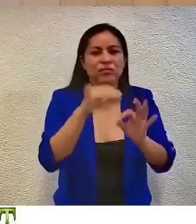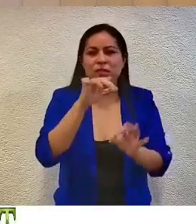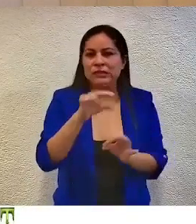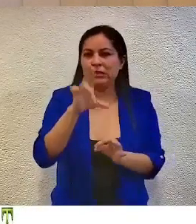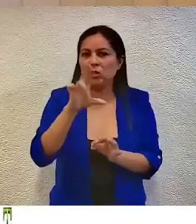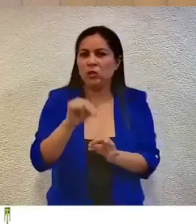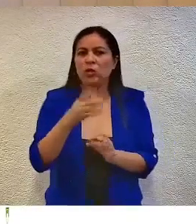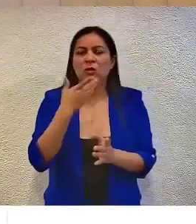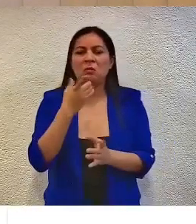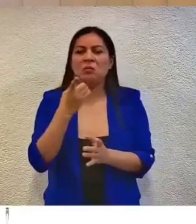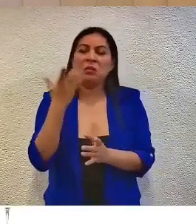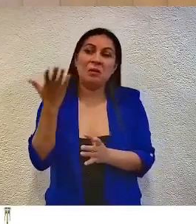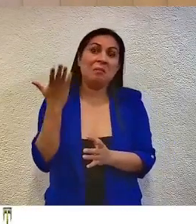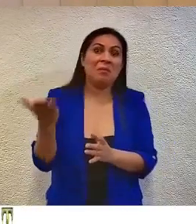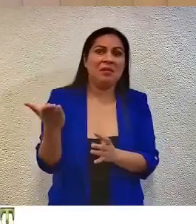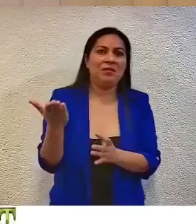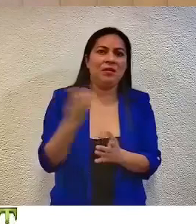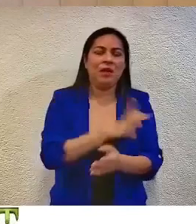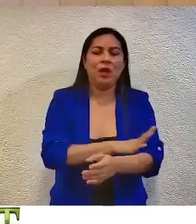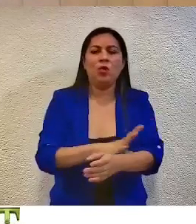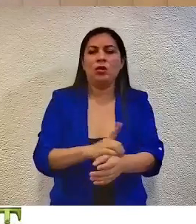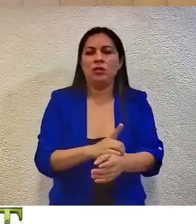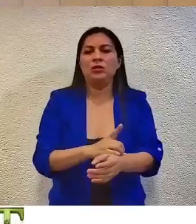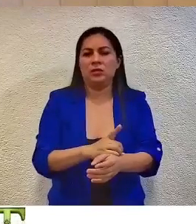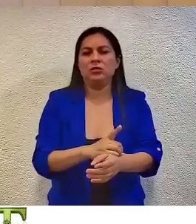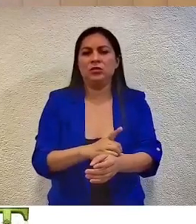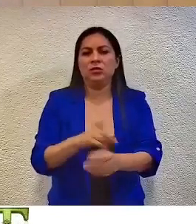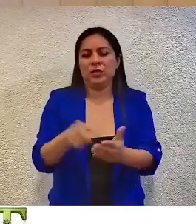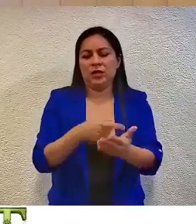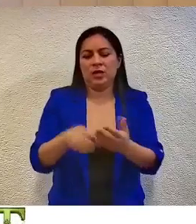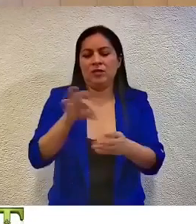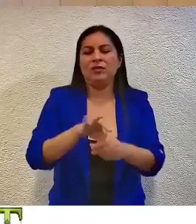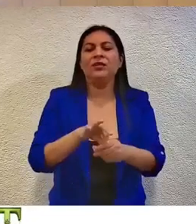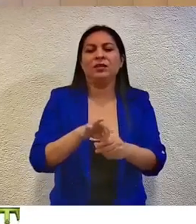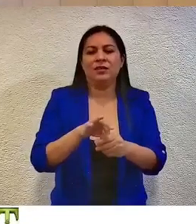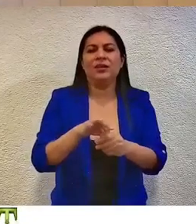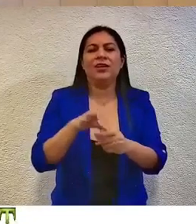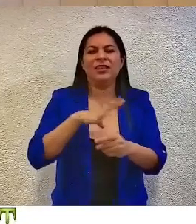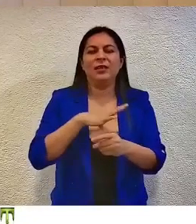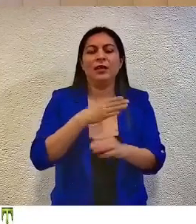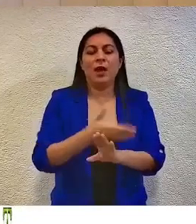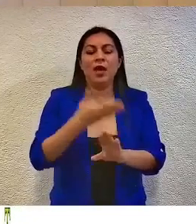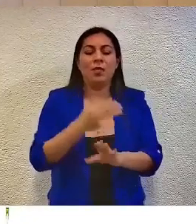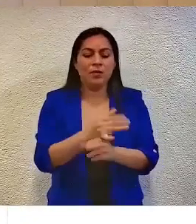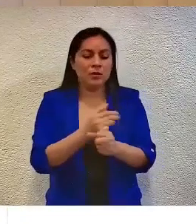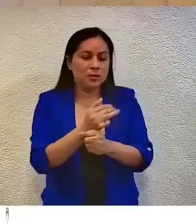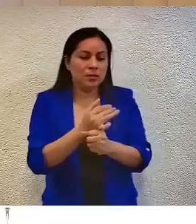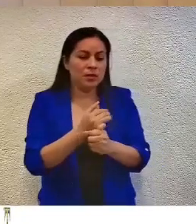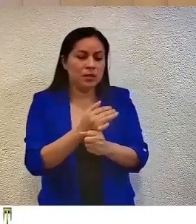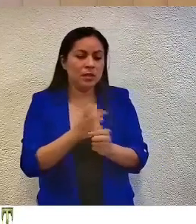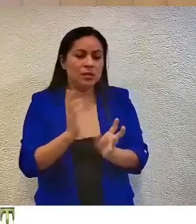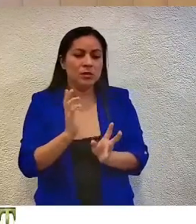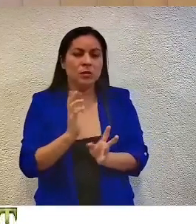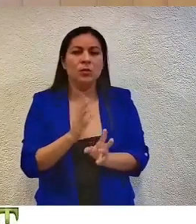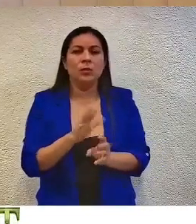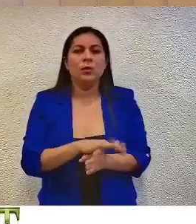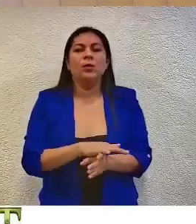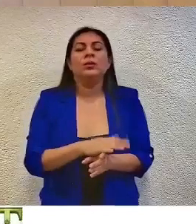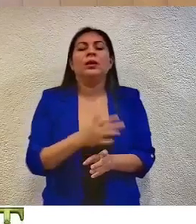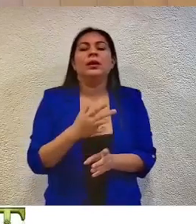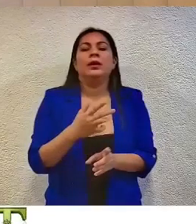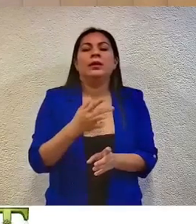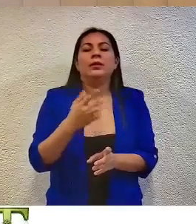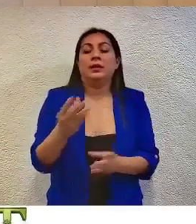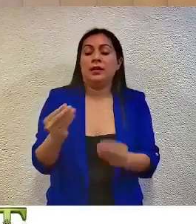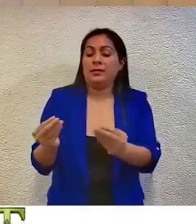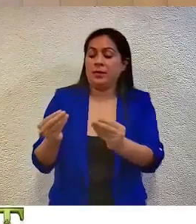medidas solicitadas, la Coordinación de lo Contencioso Electoral desplegó diligencias preliminares de investigación, por lo que si bien desde la